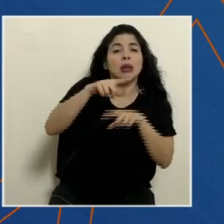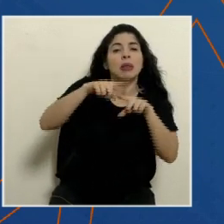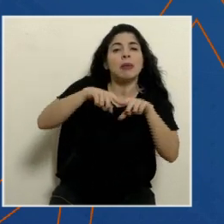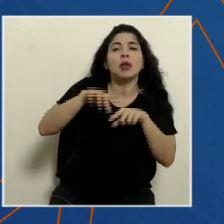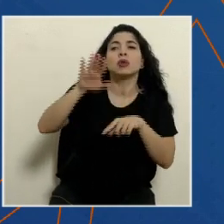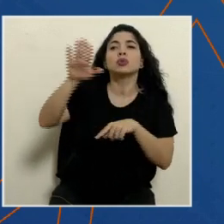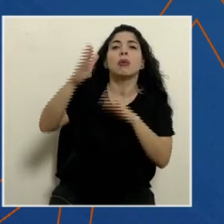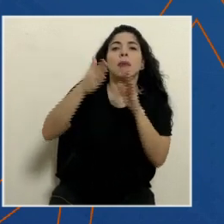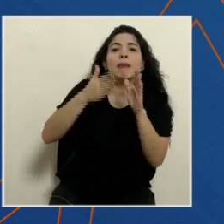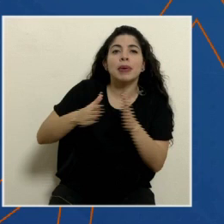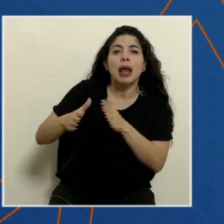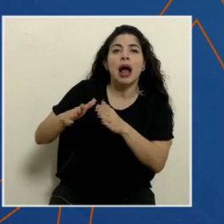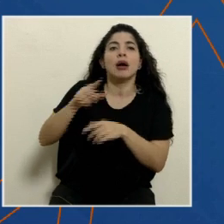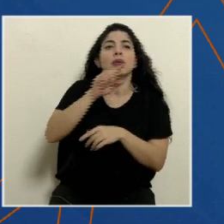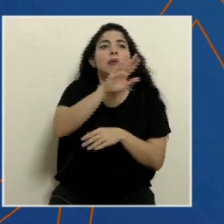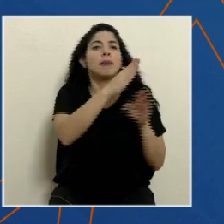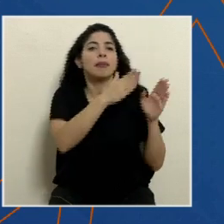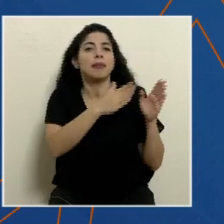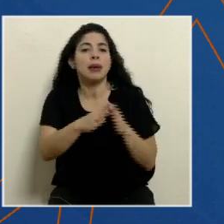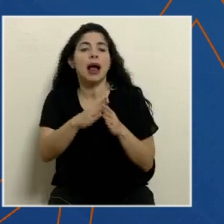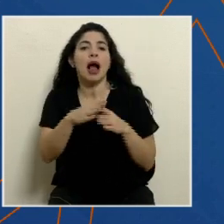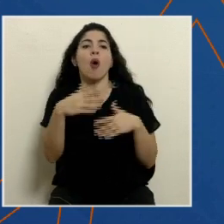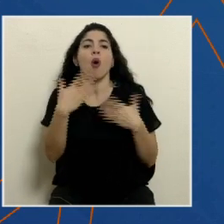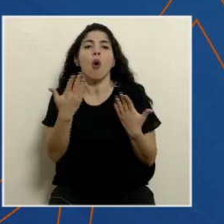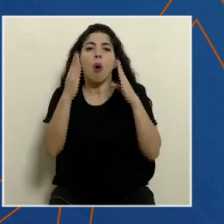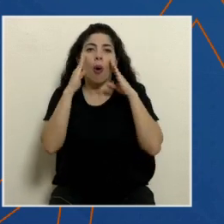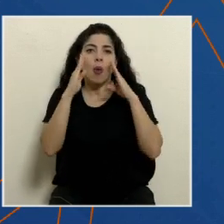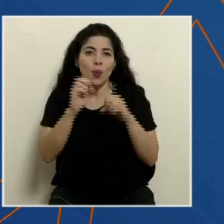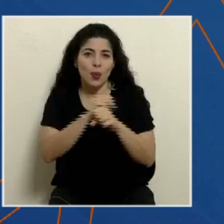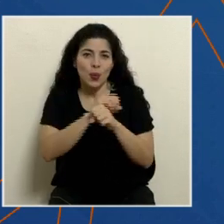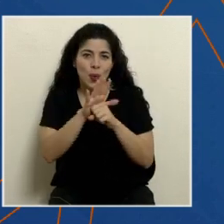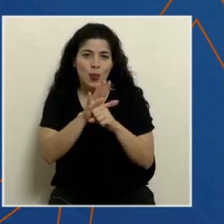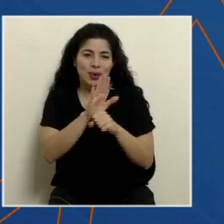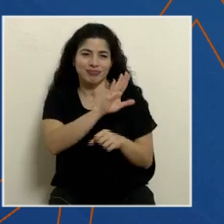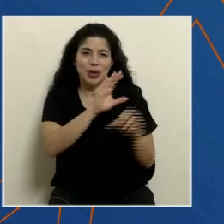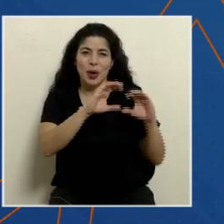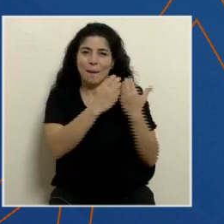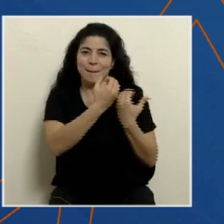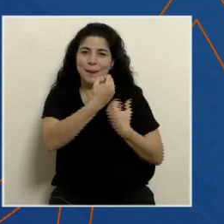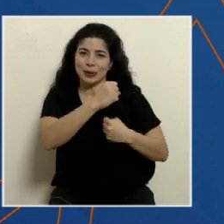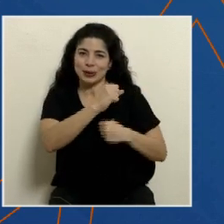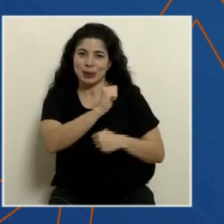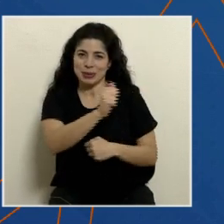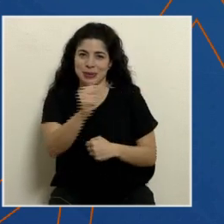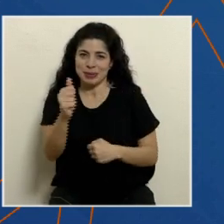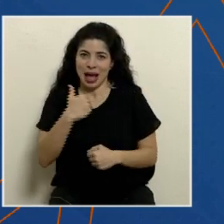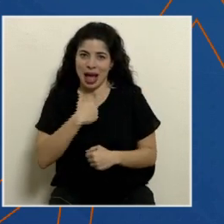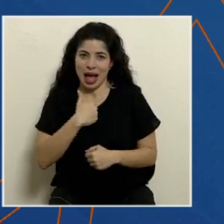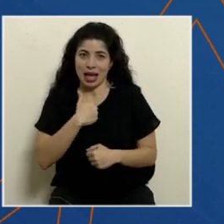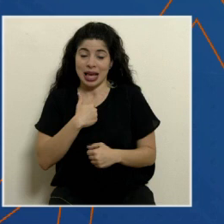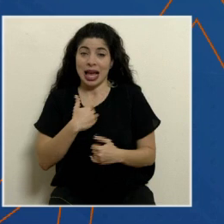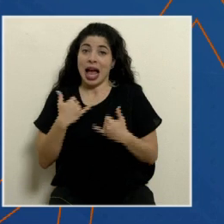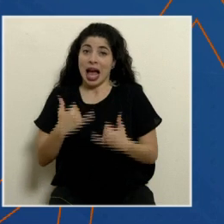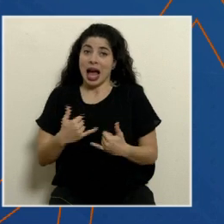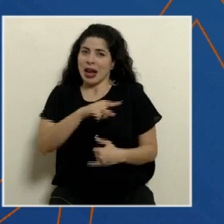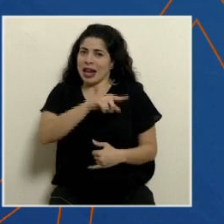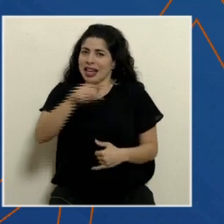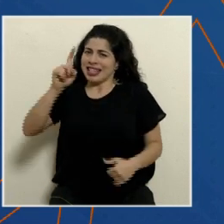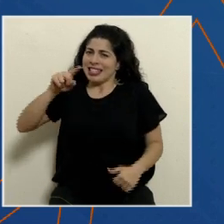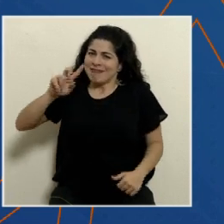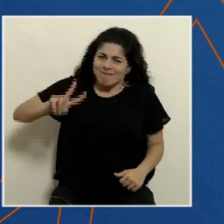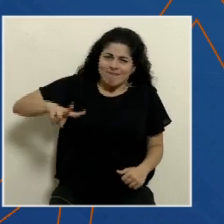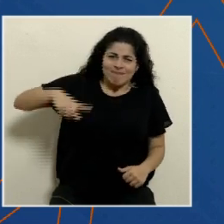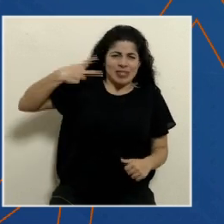planes locales de prevención y atención del COVID que disponen los comités municipales de emergencia, reforzar